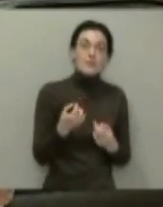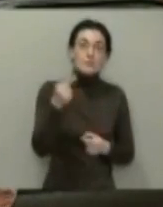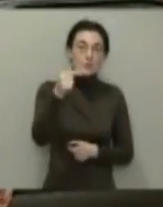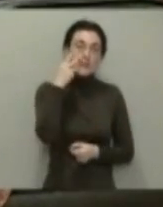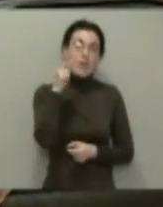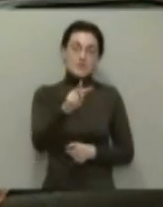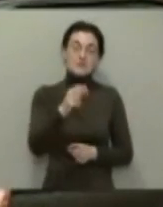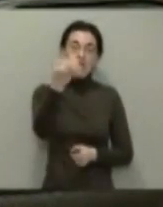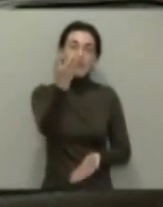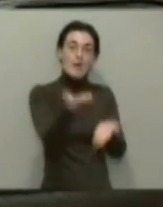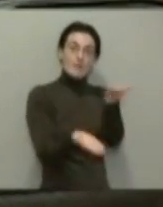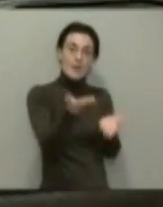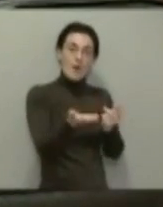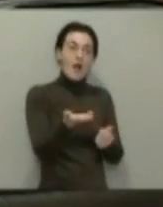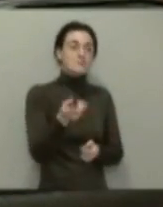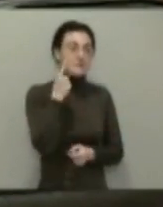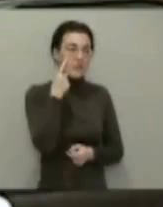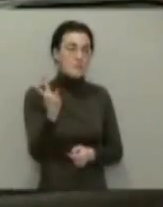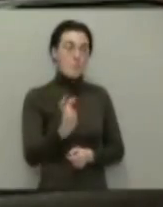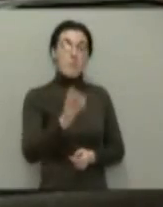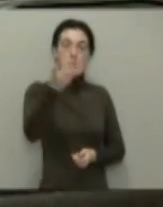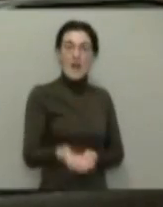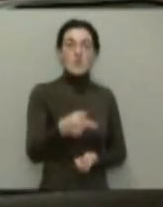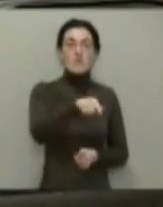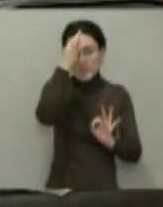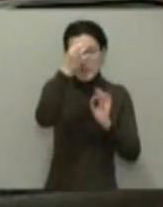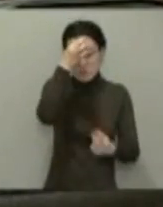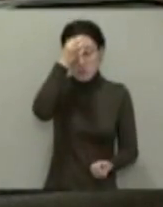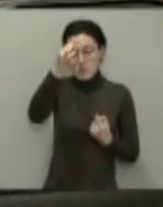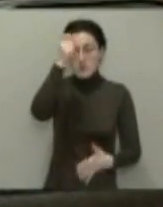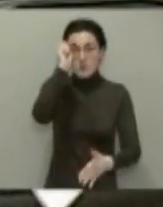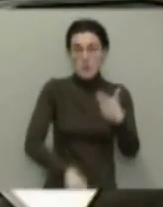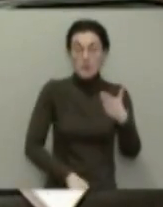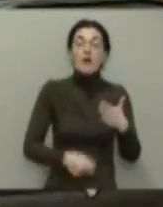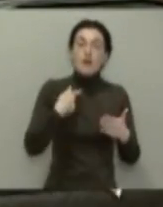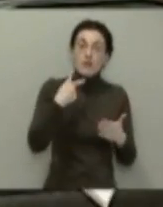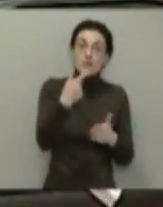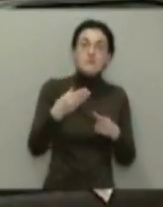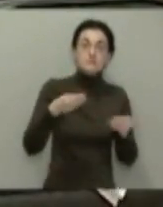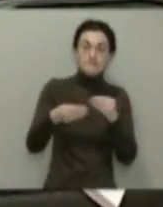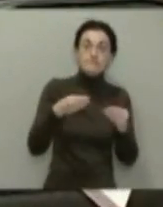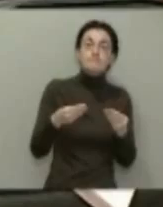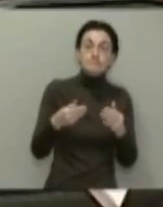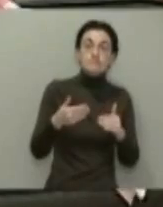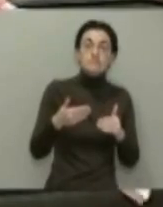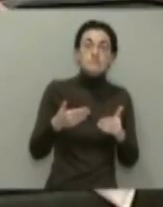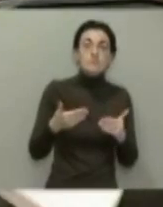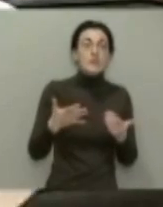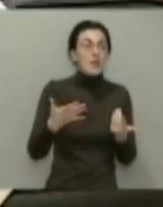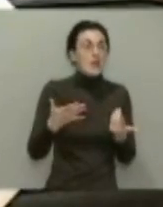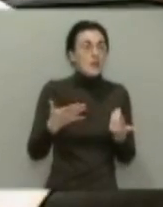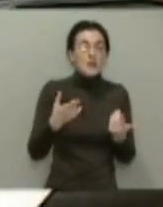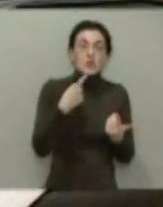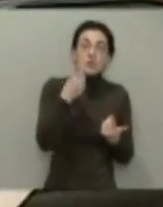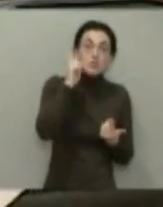se evalúe y se valore su actividad. Y, hombre, vuelvo a decir que ahí hay margen, y lo hemos hablado aquí reiteradamente, y no sé